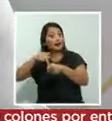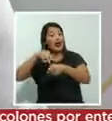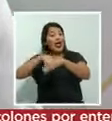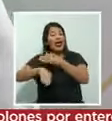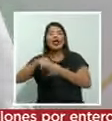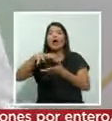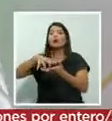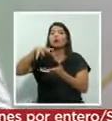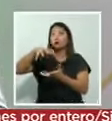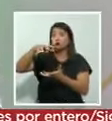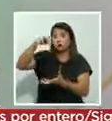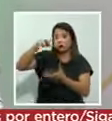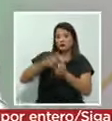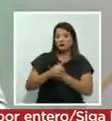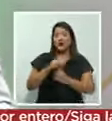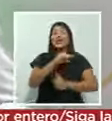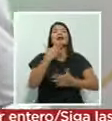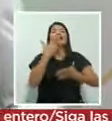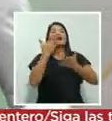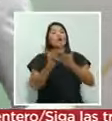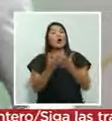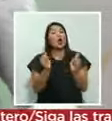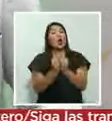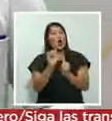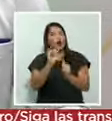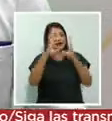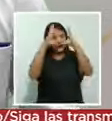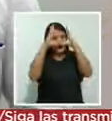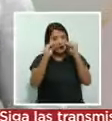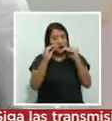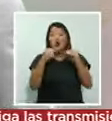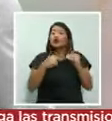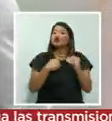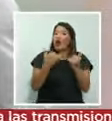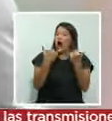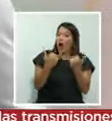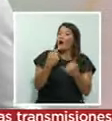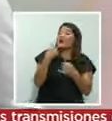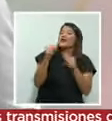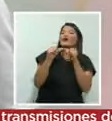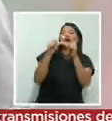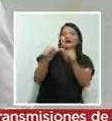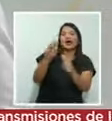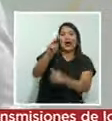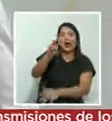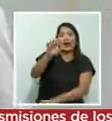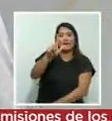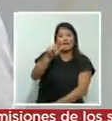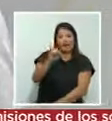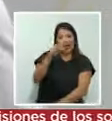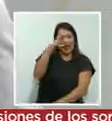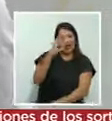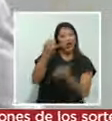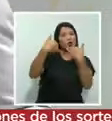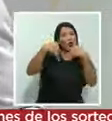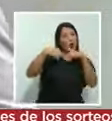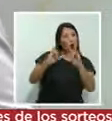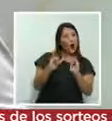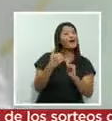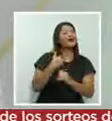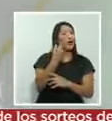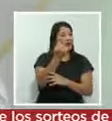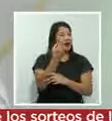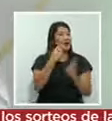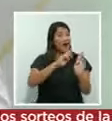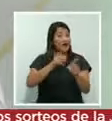el acumulado. Y bueno, con esta información yo le voy a dar el pase a Meli, que yo creo que todavía nos queda platita por